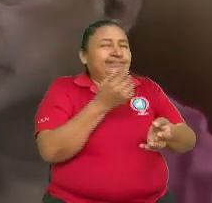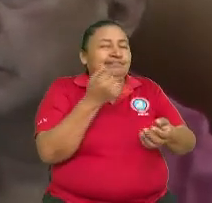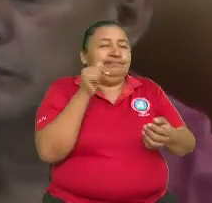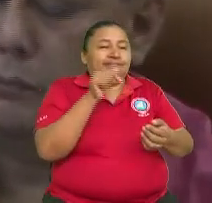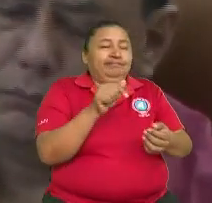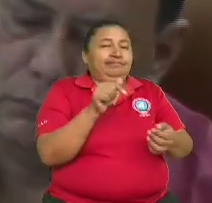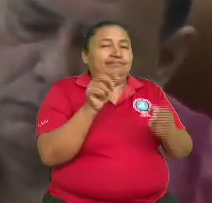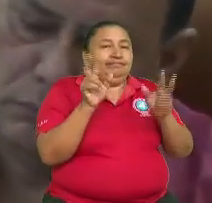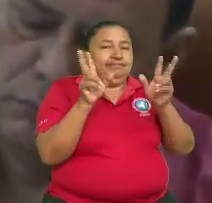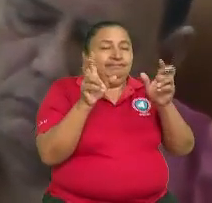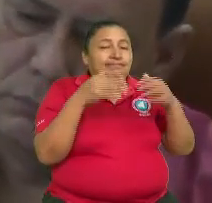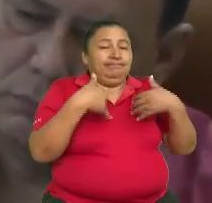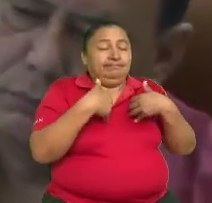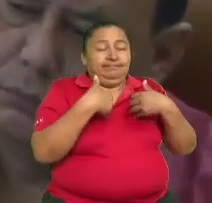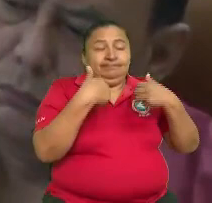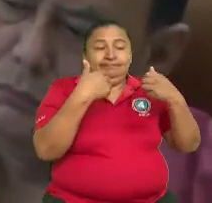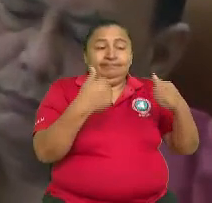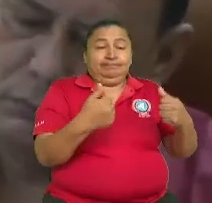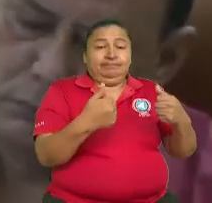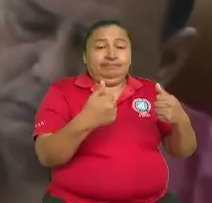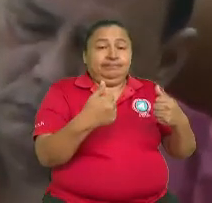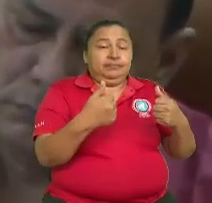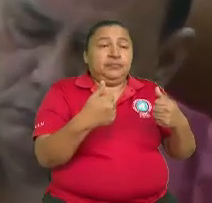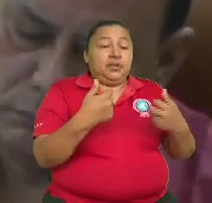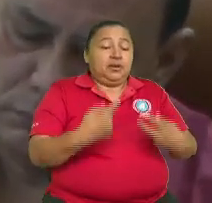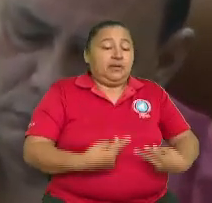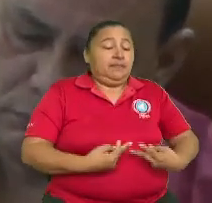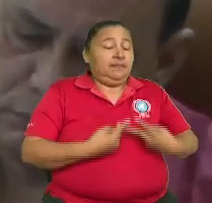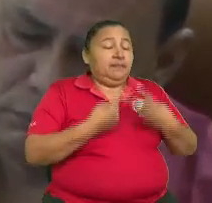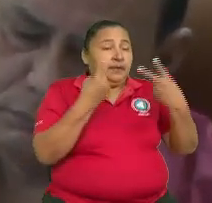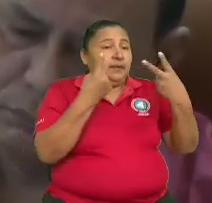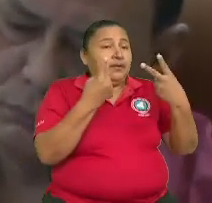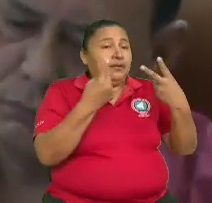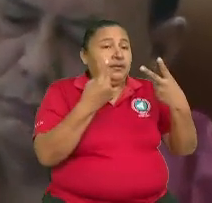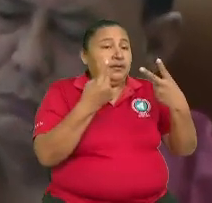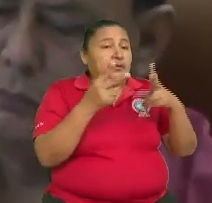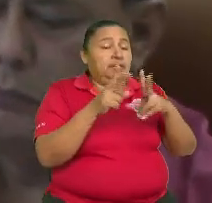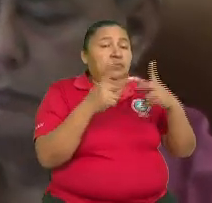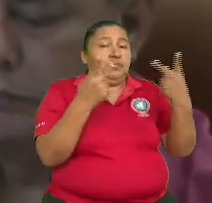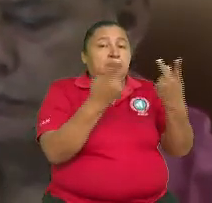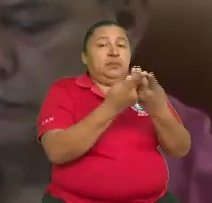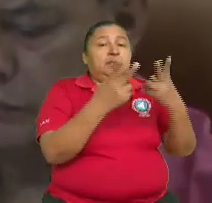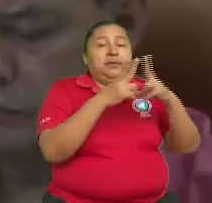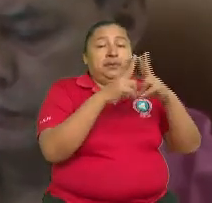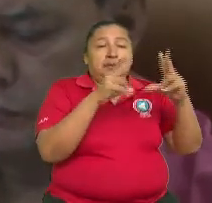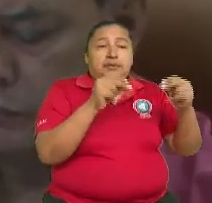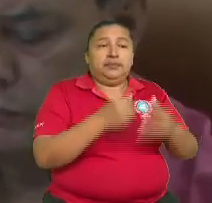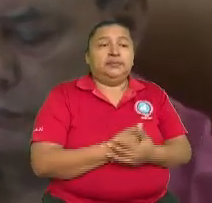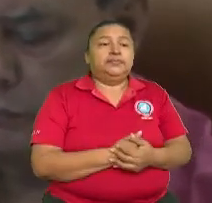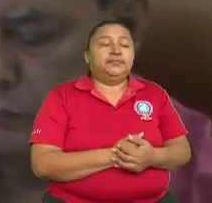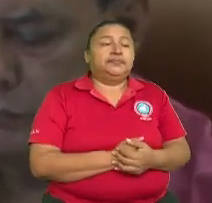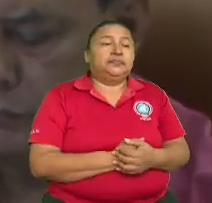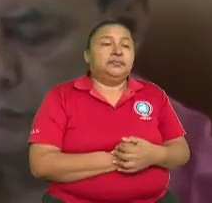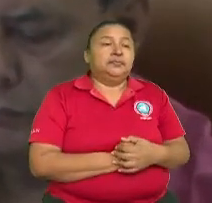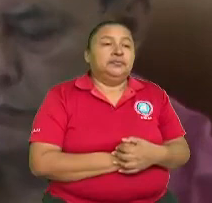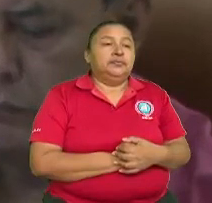como es la salud y la vida del pueblo nicaragüense.